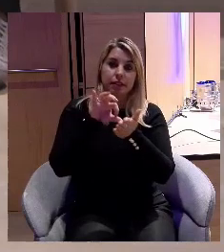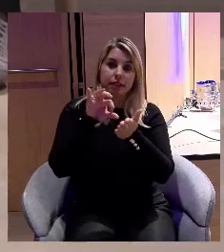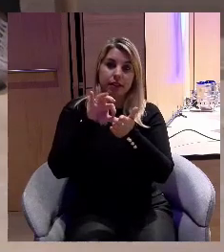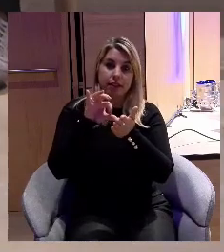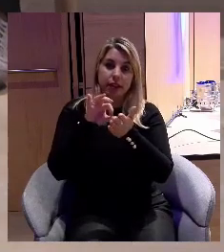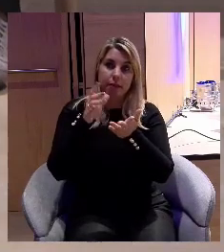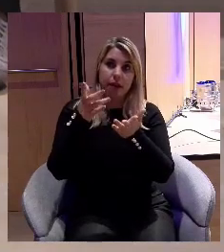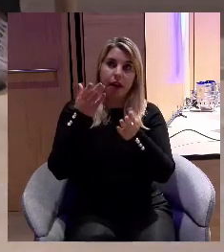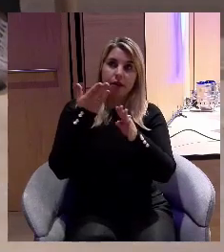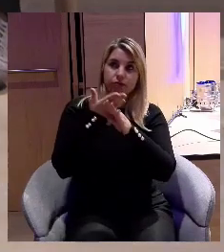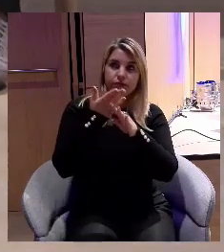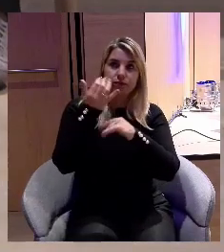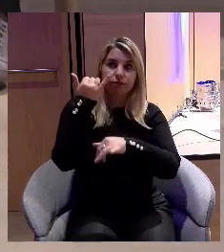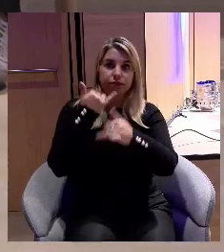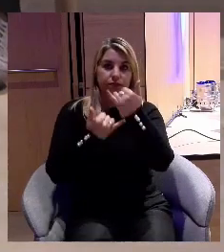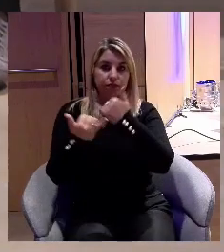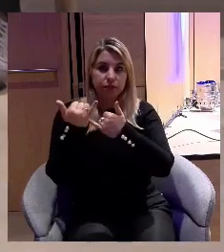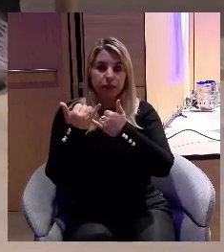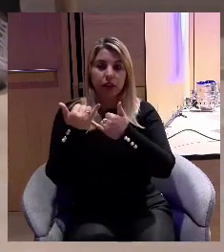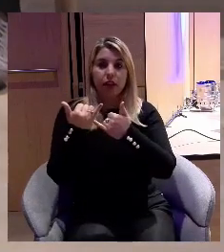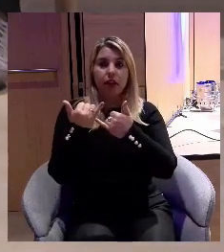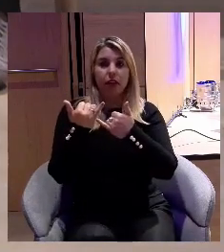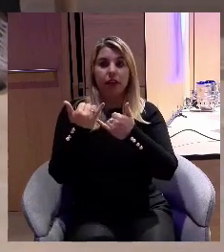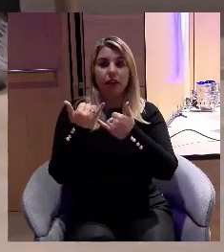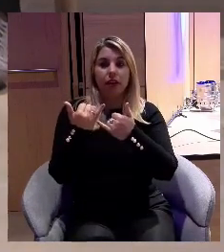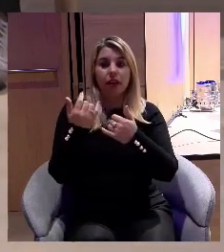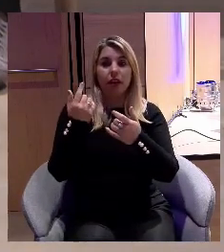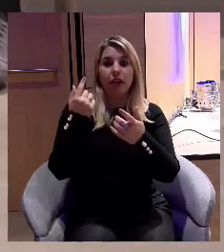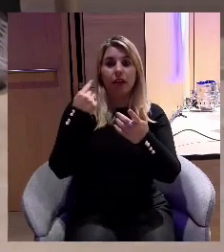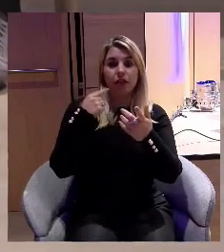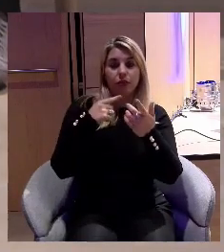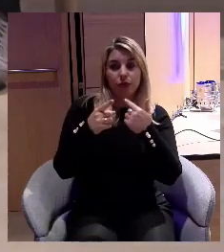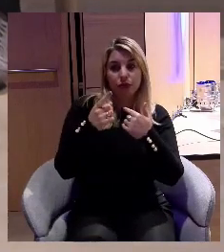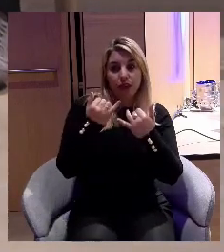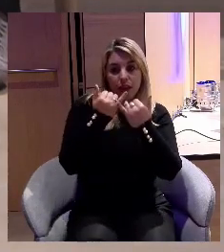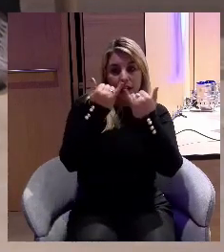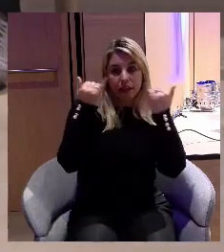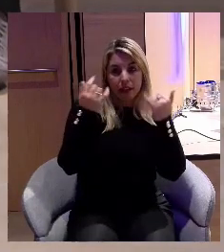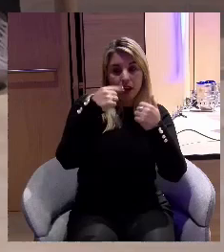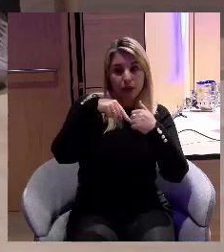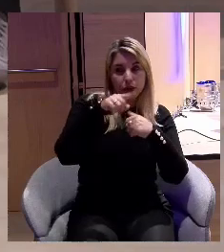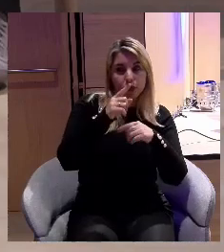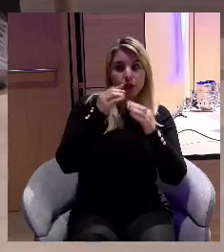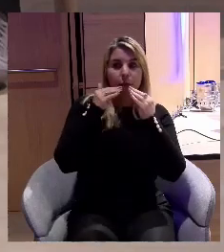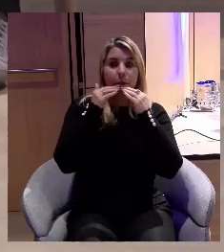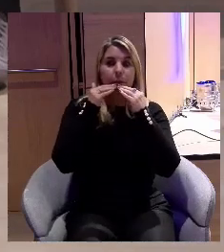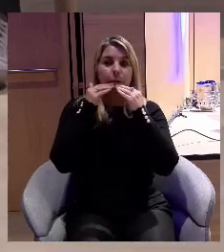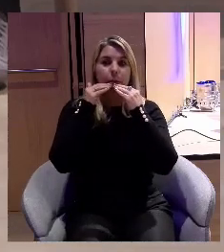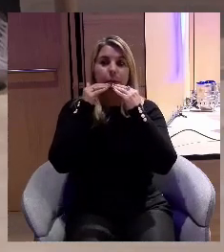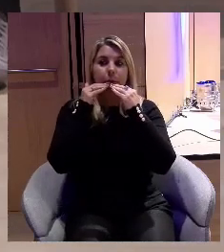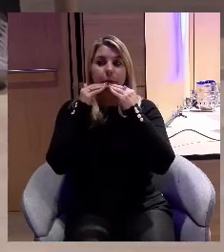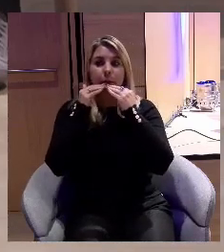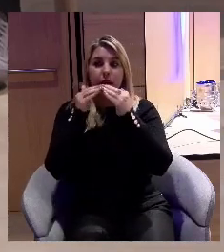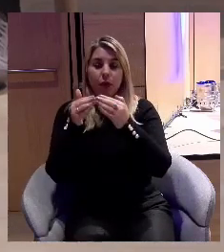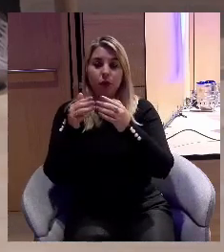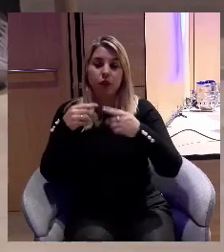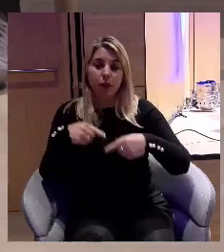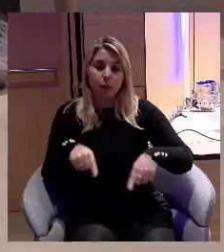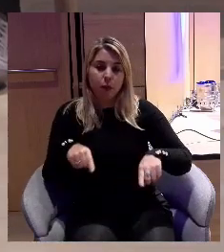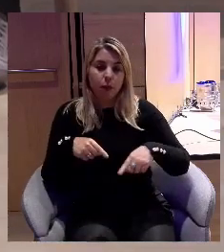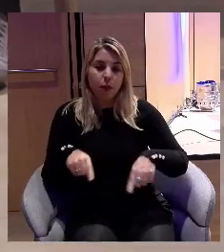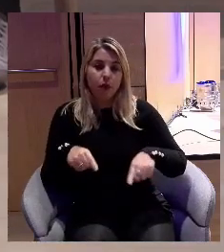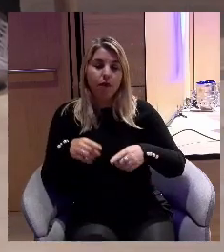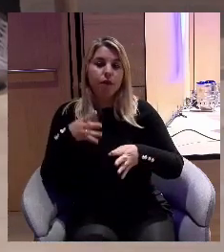de solicitudes de información, casi que nos toca a día empezar a preguntar, bueno, en este municipio, ¿cómo